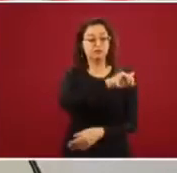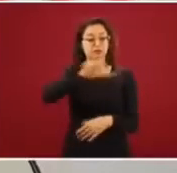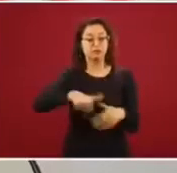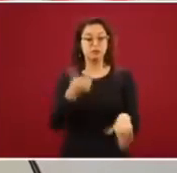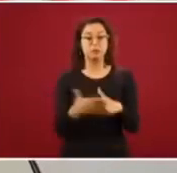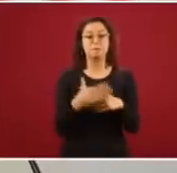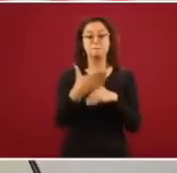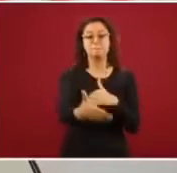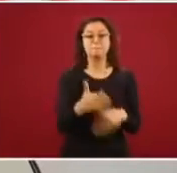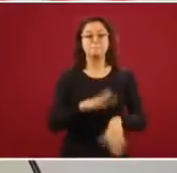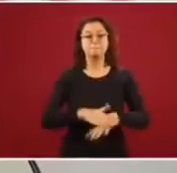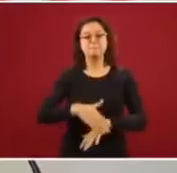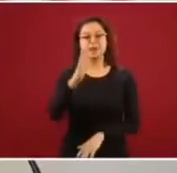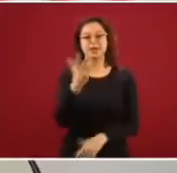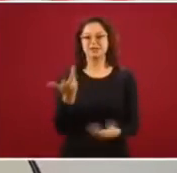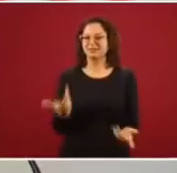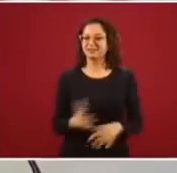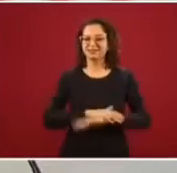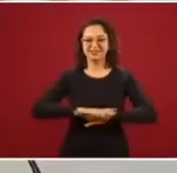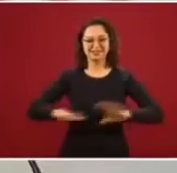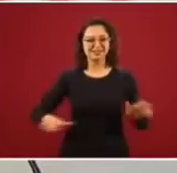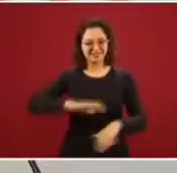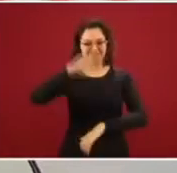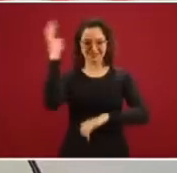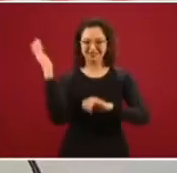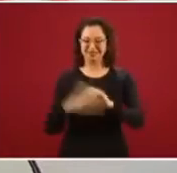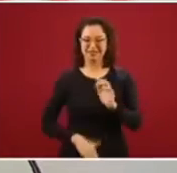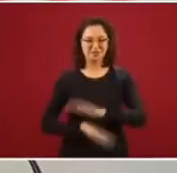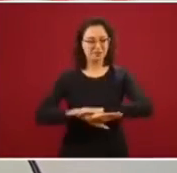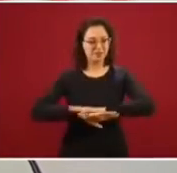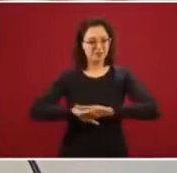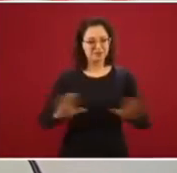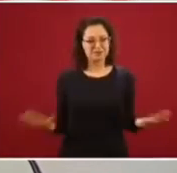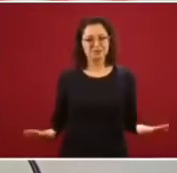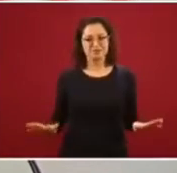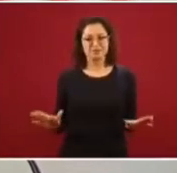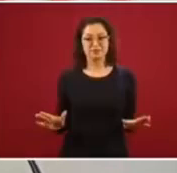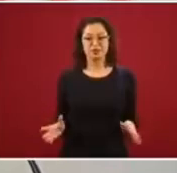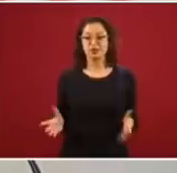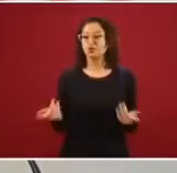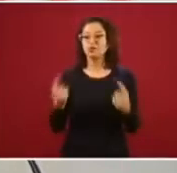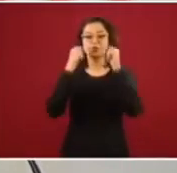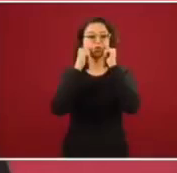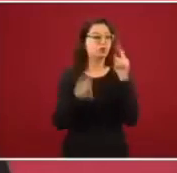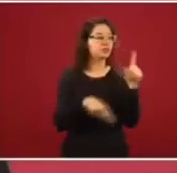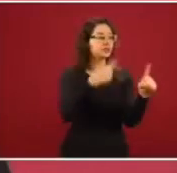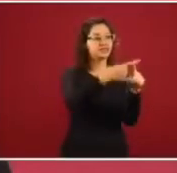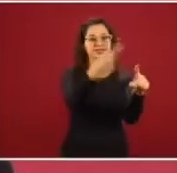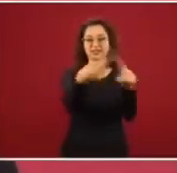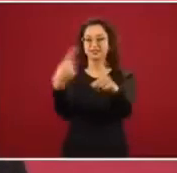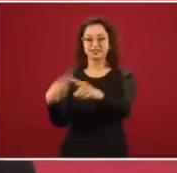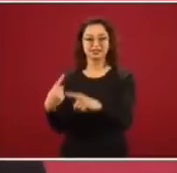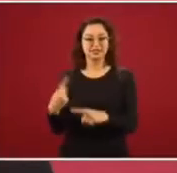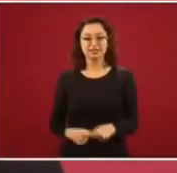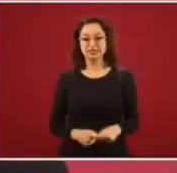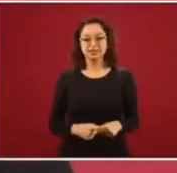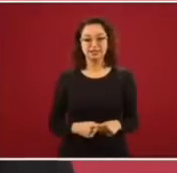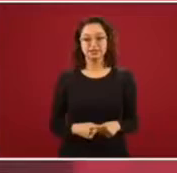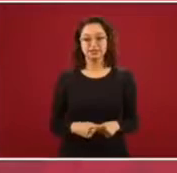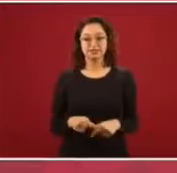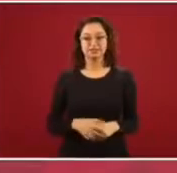eso se termina se acaba sea quien sea aquí